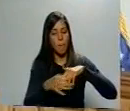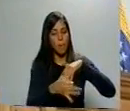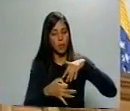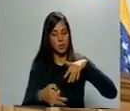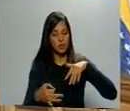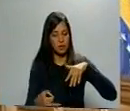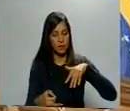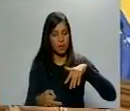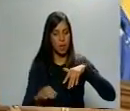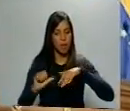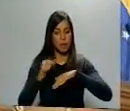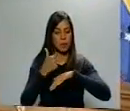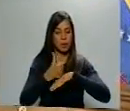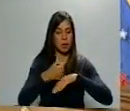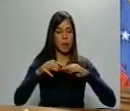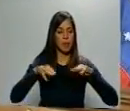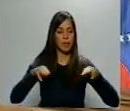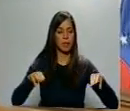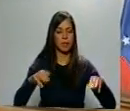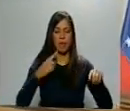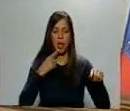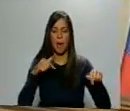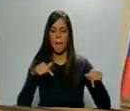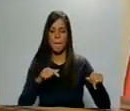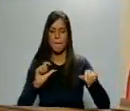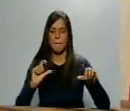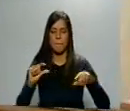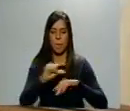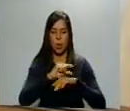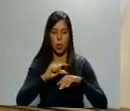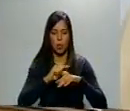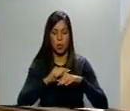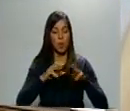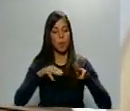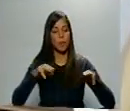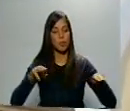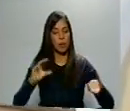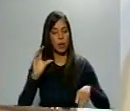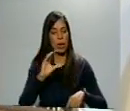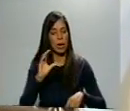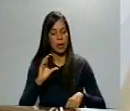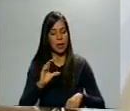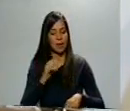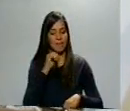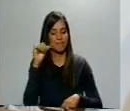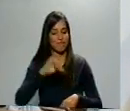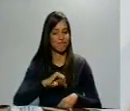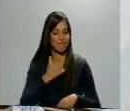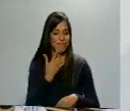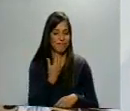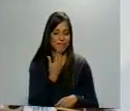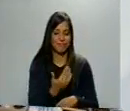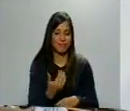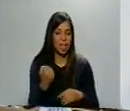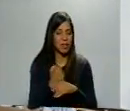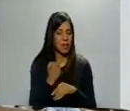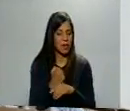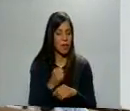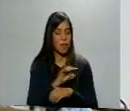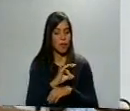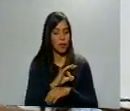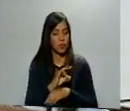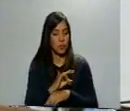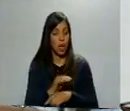surgió lo que surgió, que lo hizo ineficiente y que lo hace innecesario, y que es lo que justifica que hoy la Asamblea Nacional